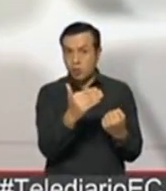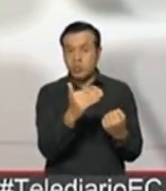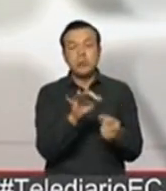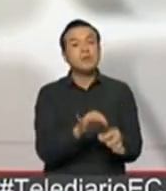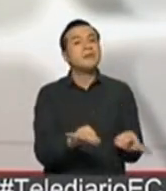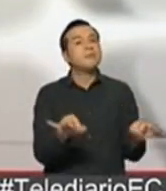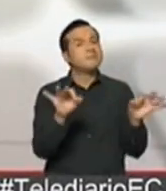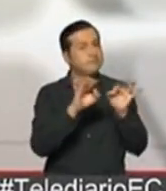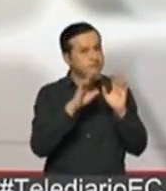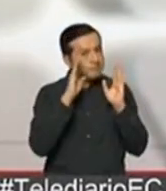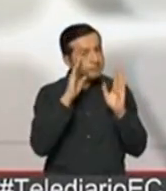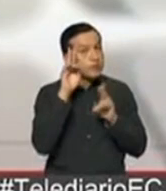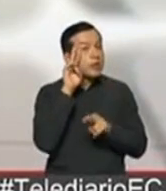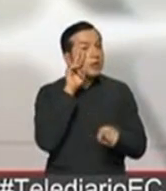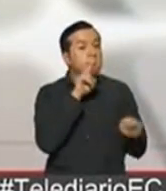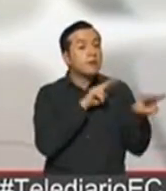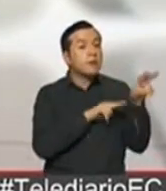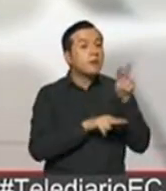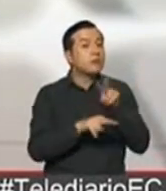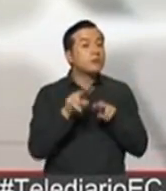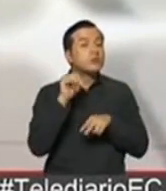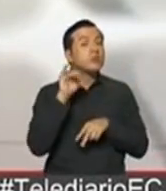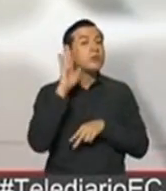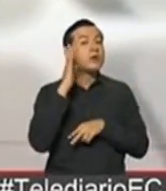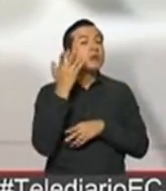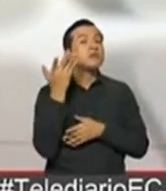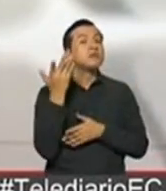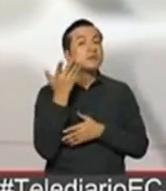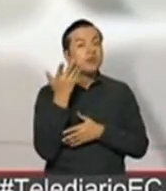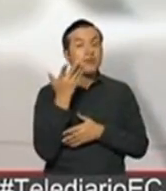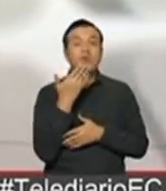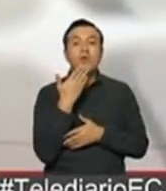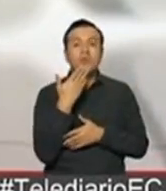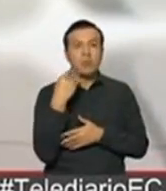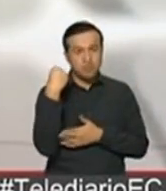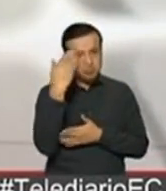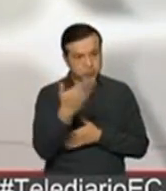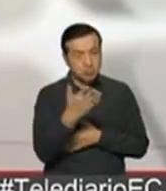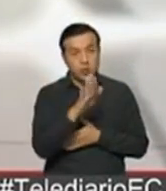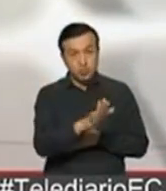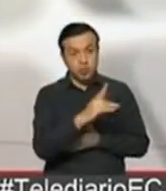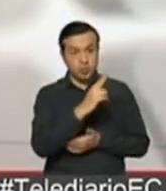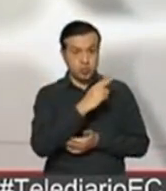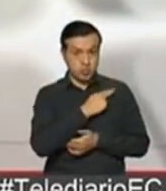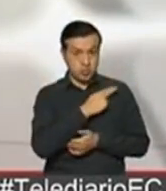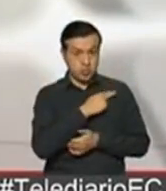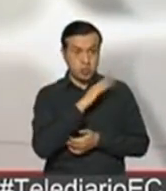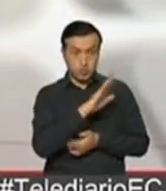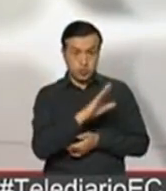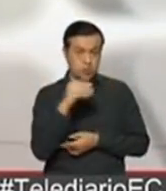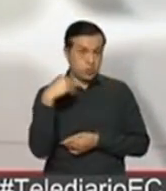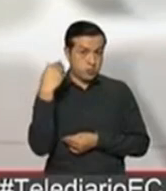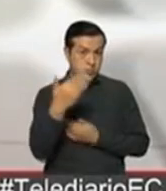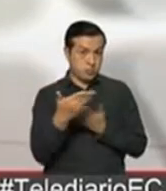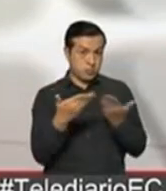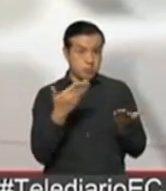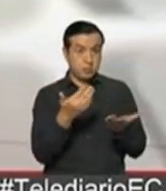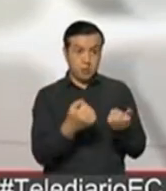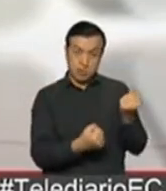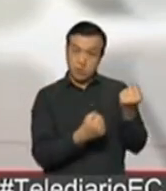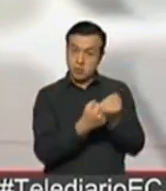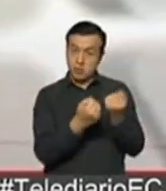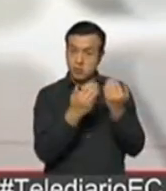fundamental de una evaluación es sobre todo el darle insumos al en este caso los actores de la educación